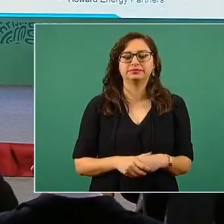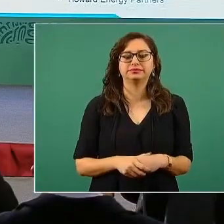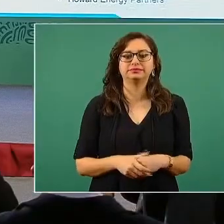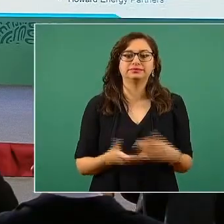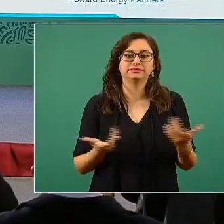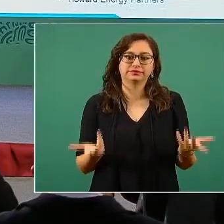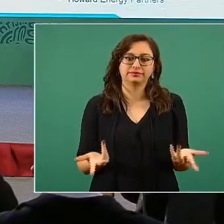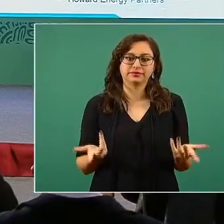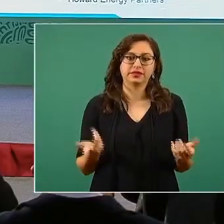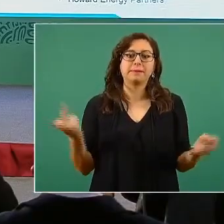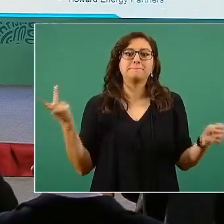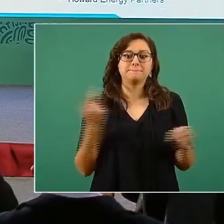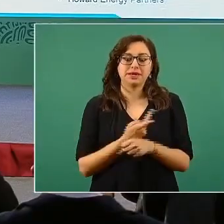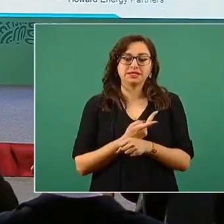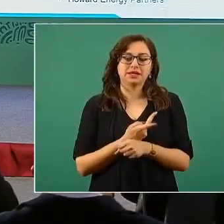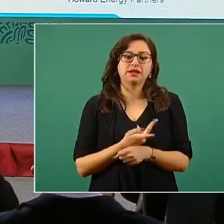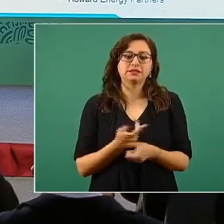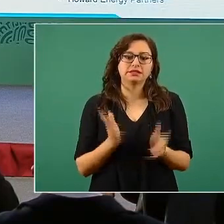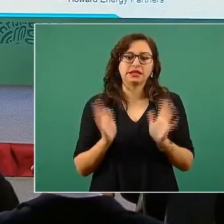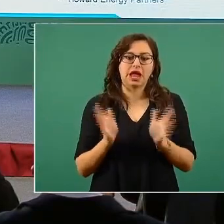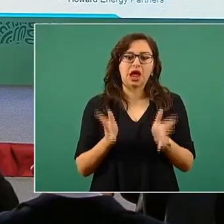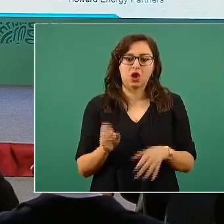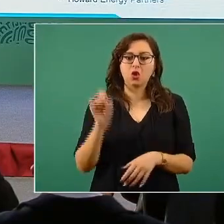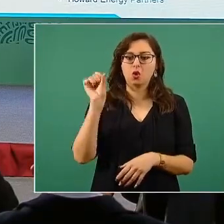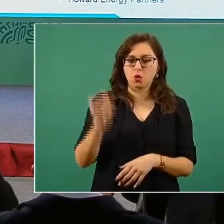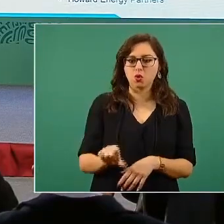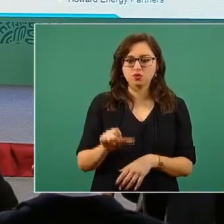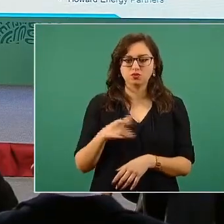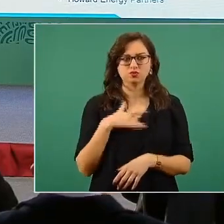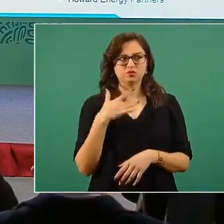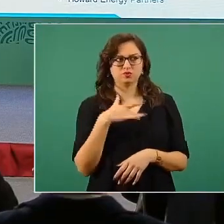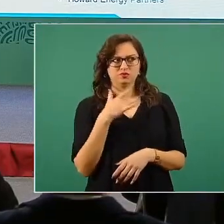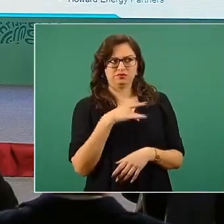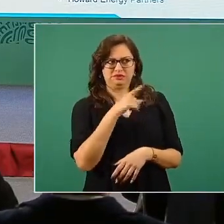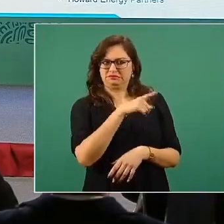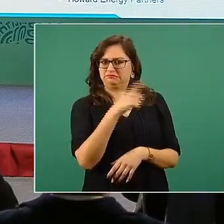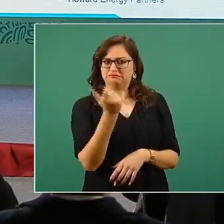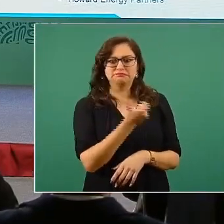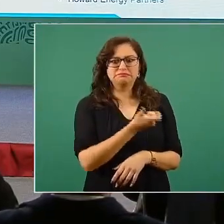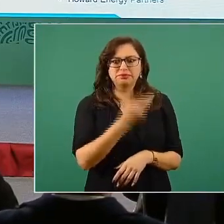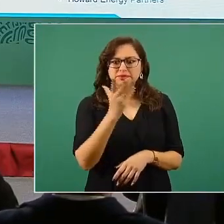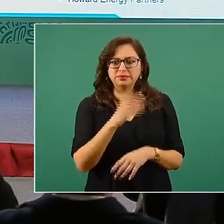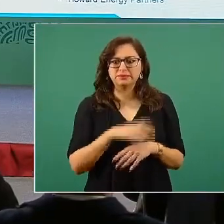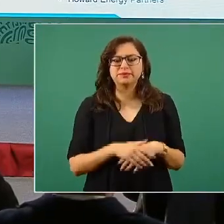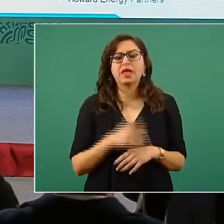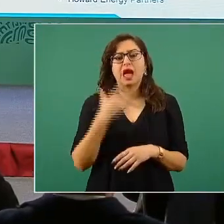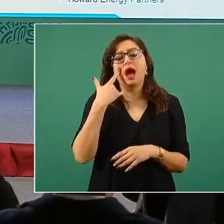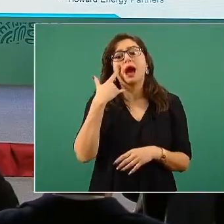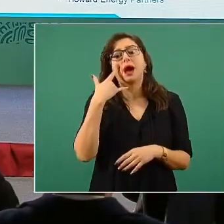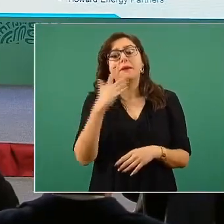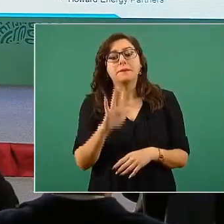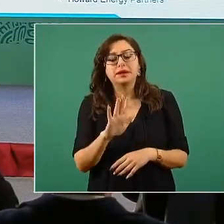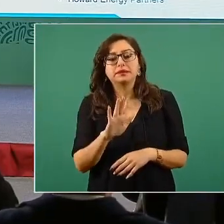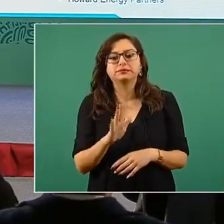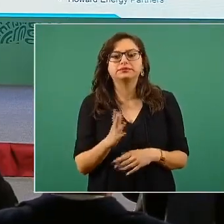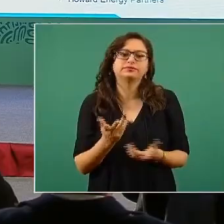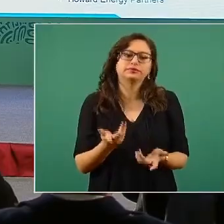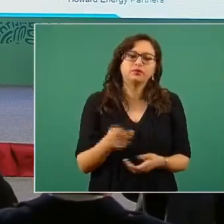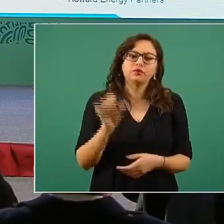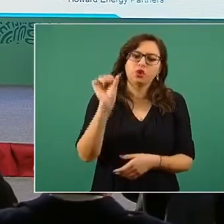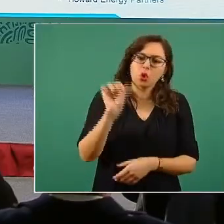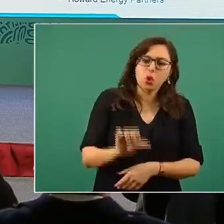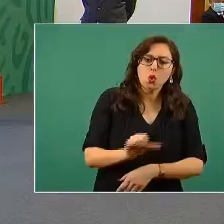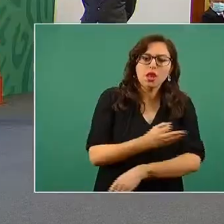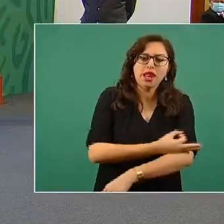sería lo que está sucediendo hoy. Vamos a esperar cuáles serían las afectaciones para el día de hoy, pero entre hoy en la tarde